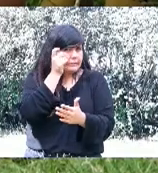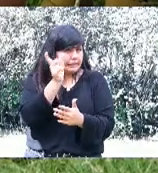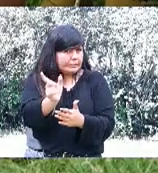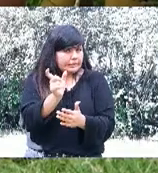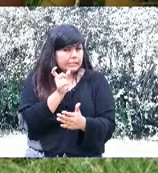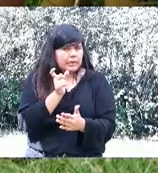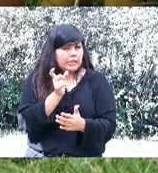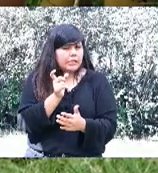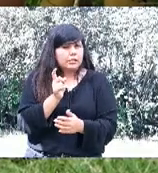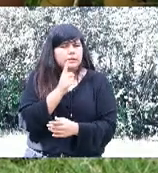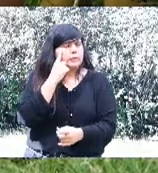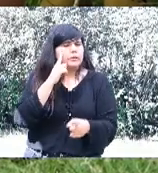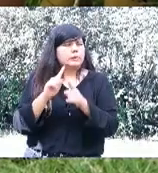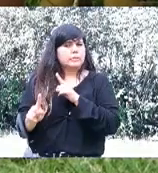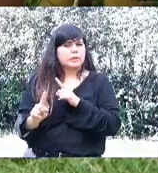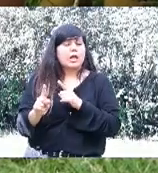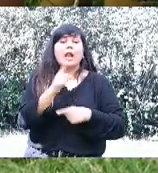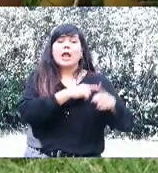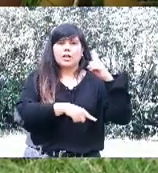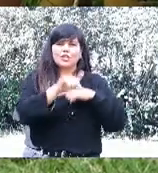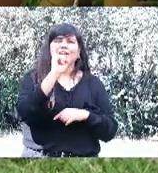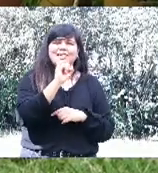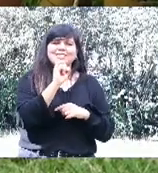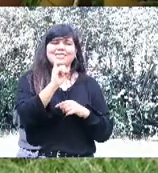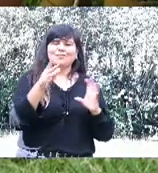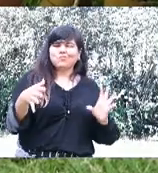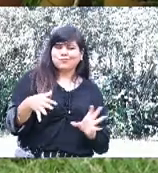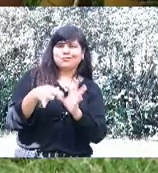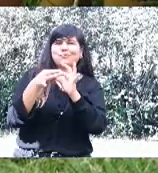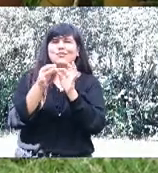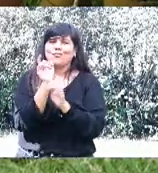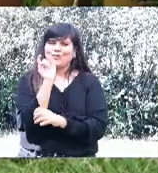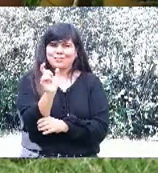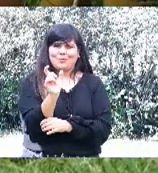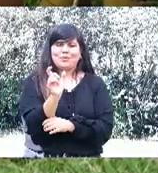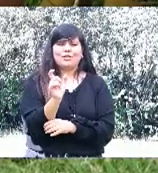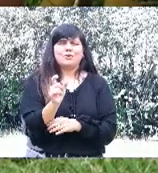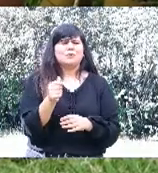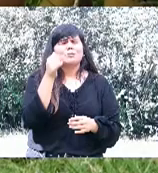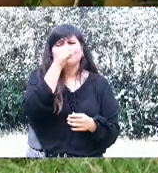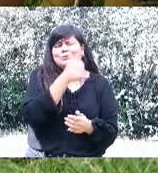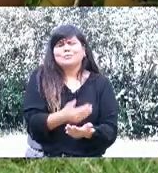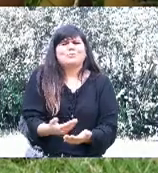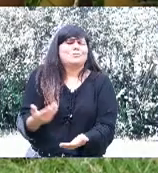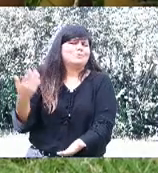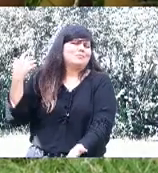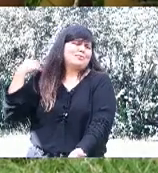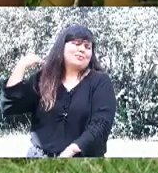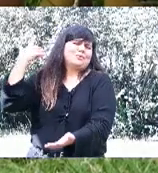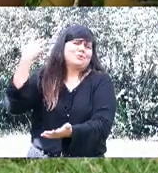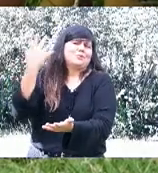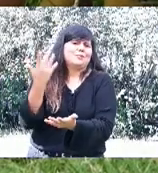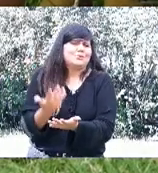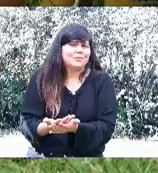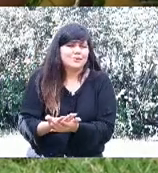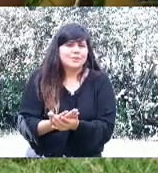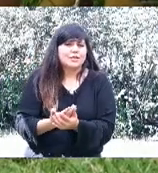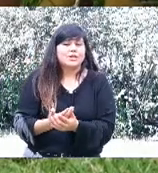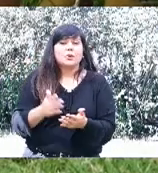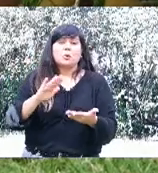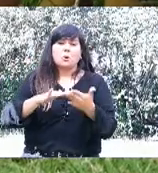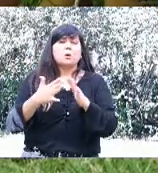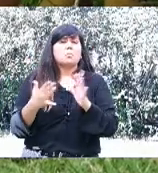nos reconocíamos reconocíamos nuestra historia en este concepto no es algo que venimos haciendo de tanto tiempo ya eh Como